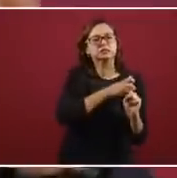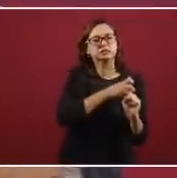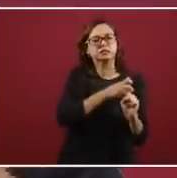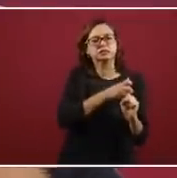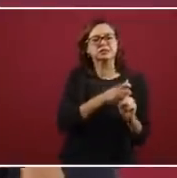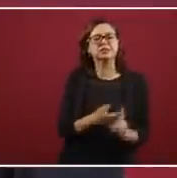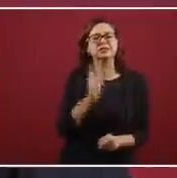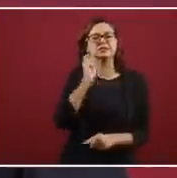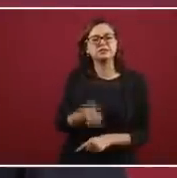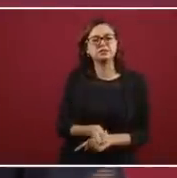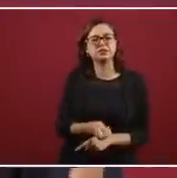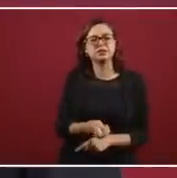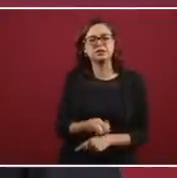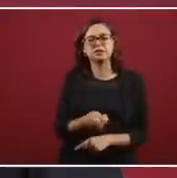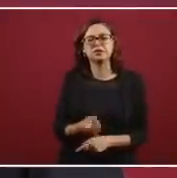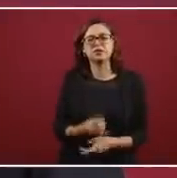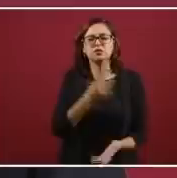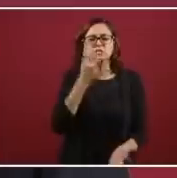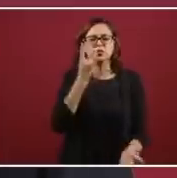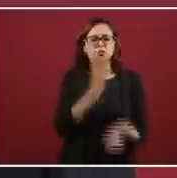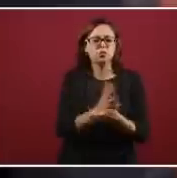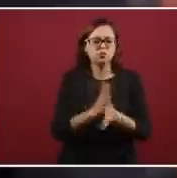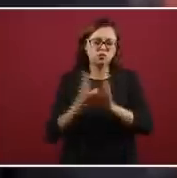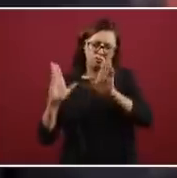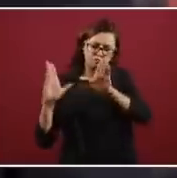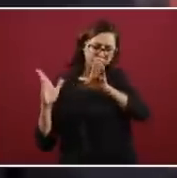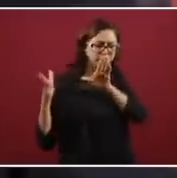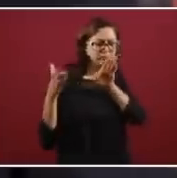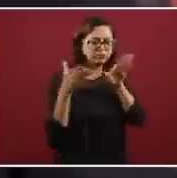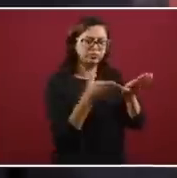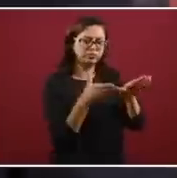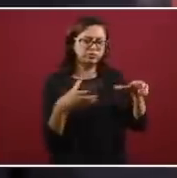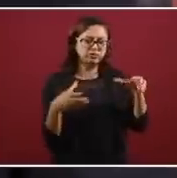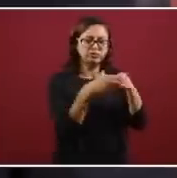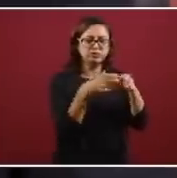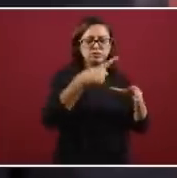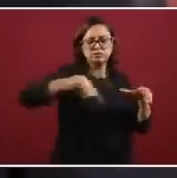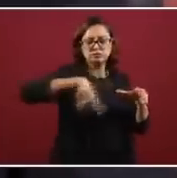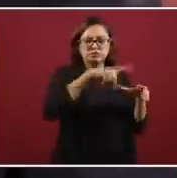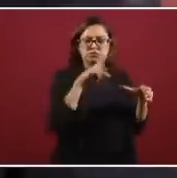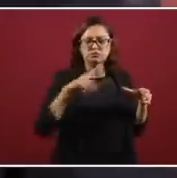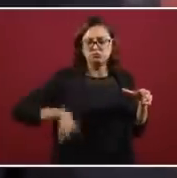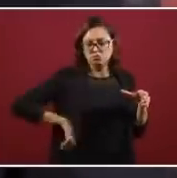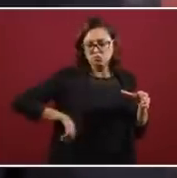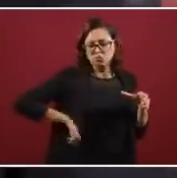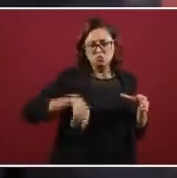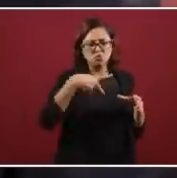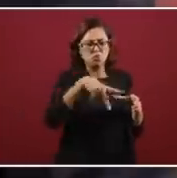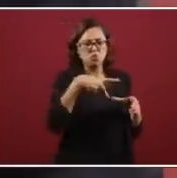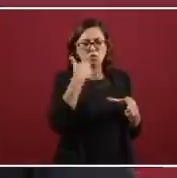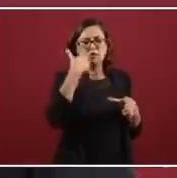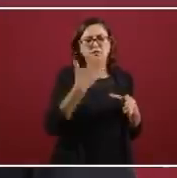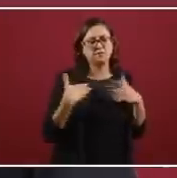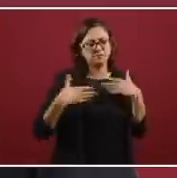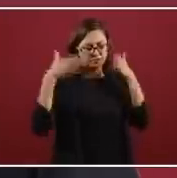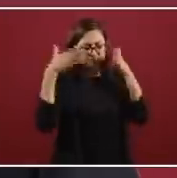estaba al servicio de intereses creados. Ya